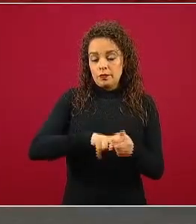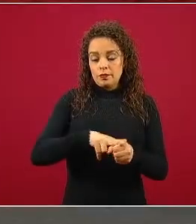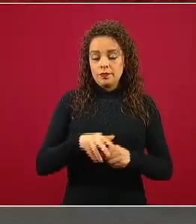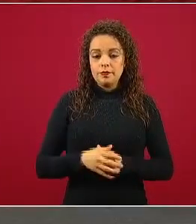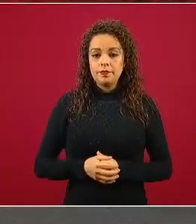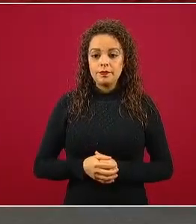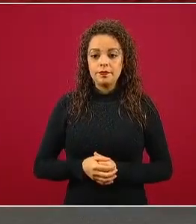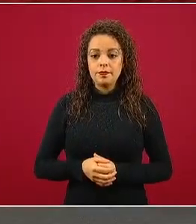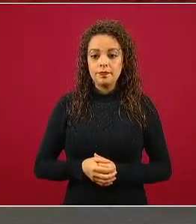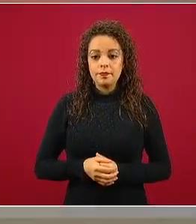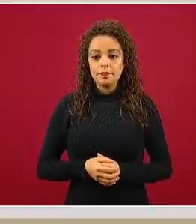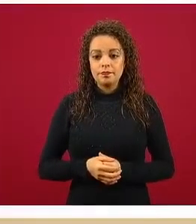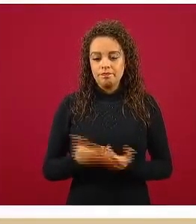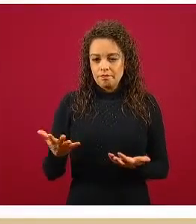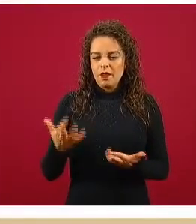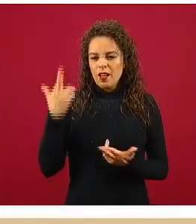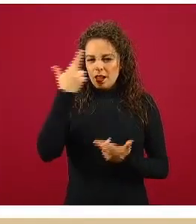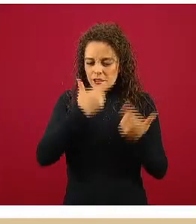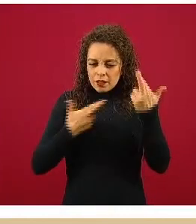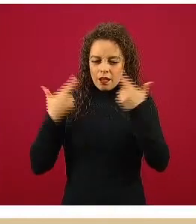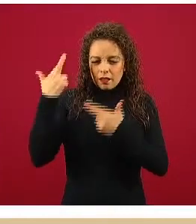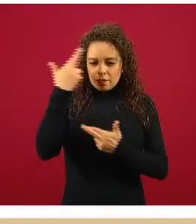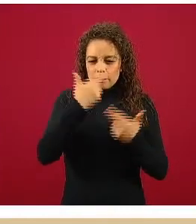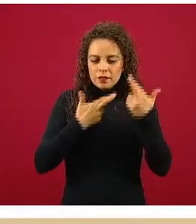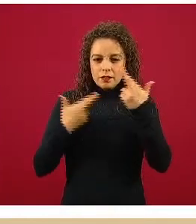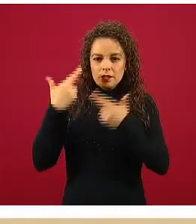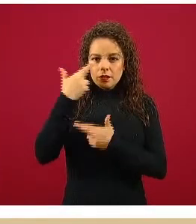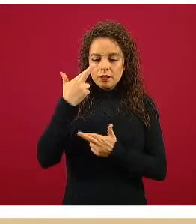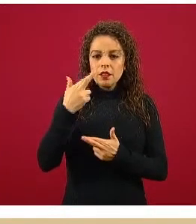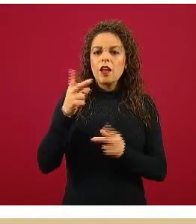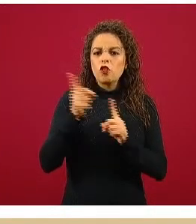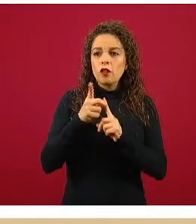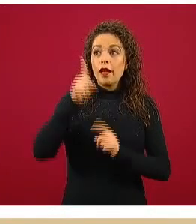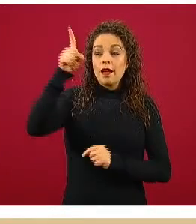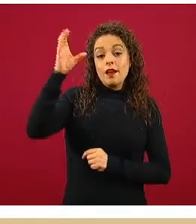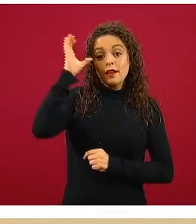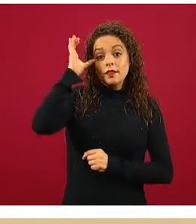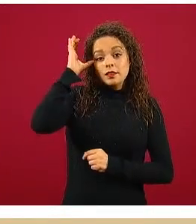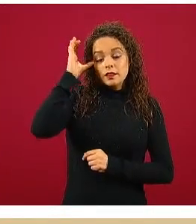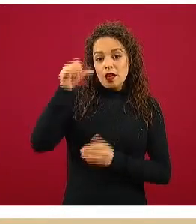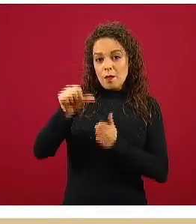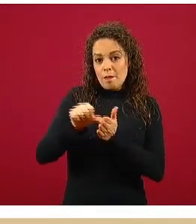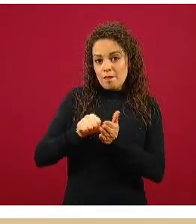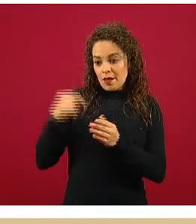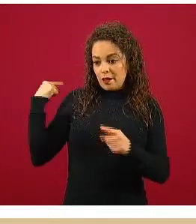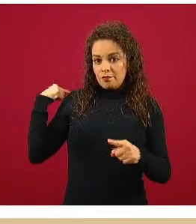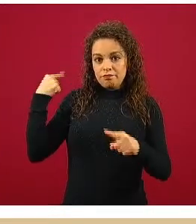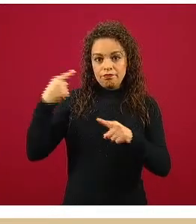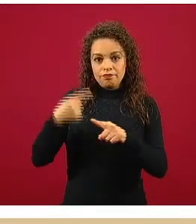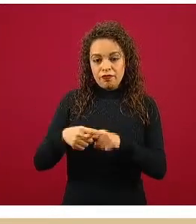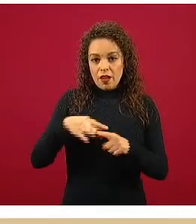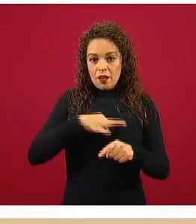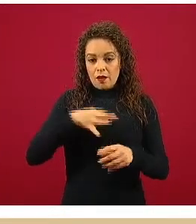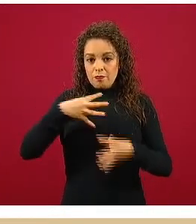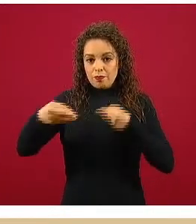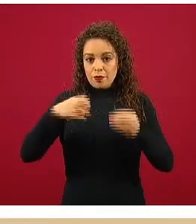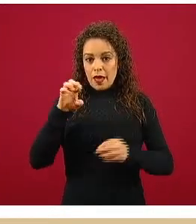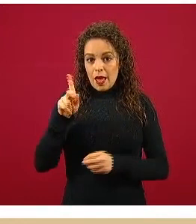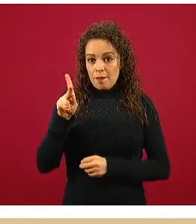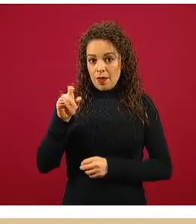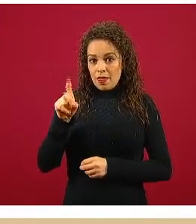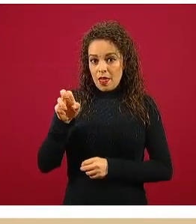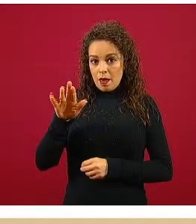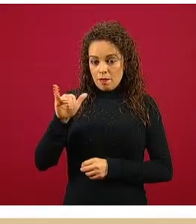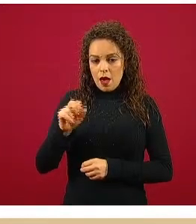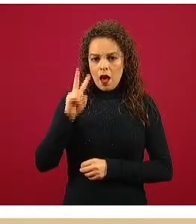algunas revisiones que se hicieron en China durante estos meses de la epidemia, se ha encontrado en